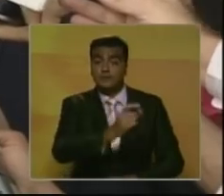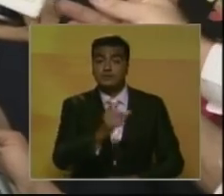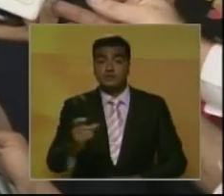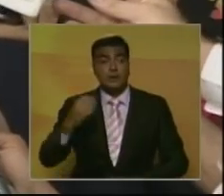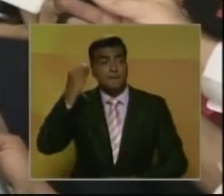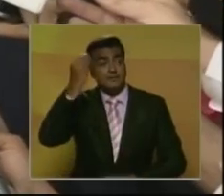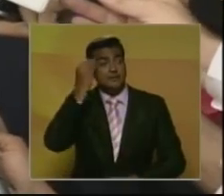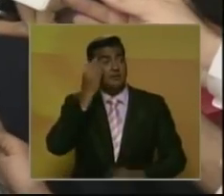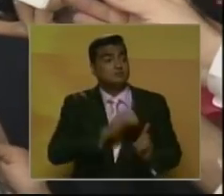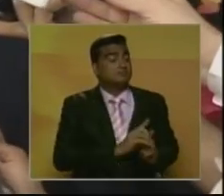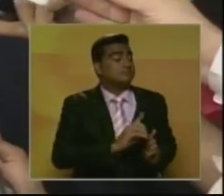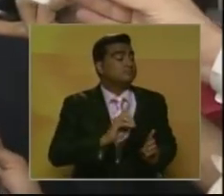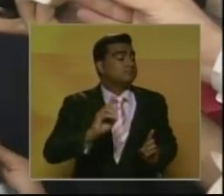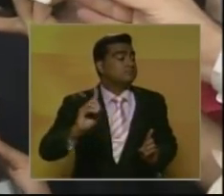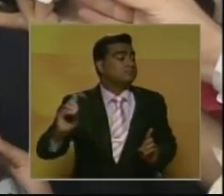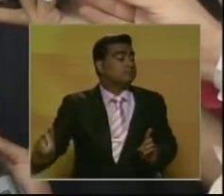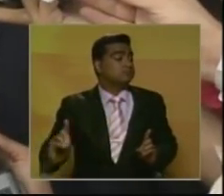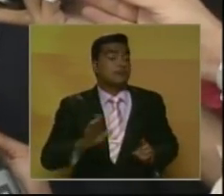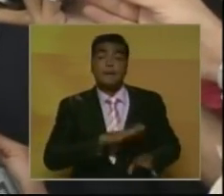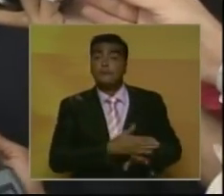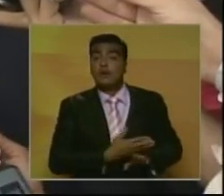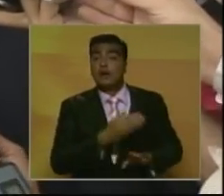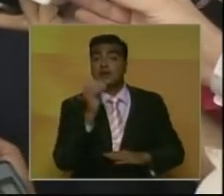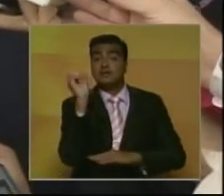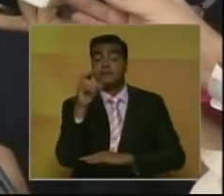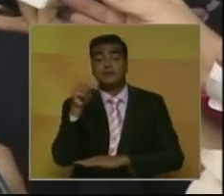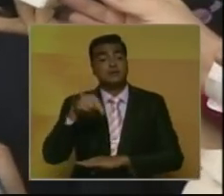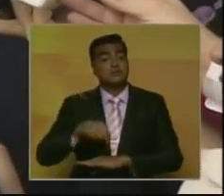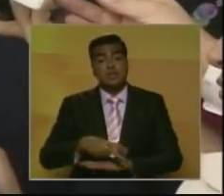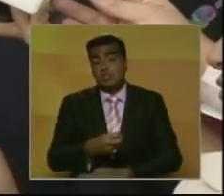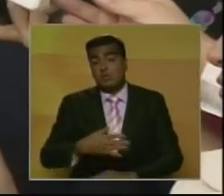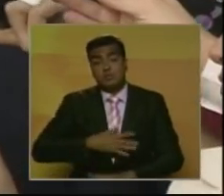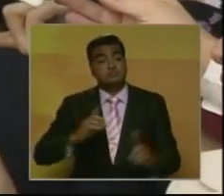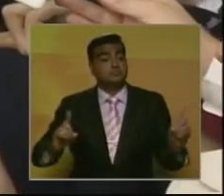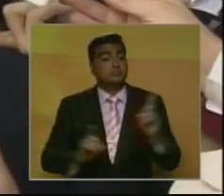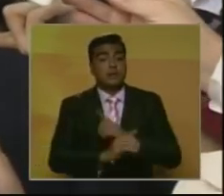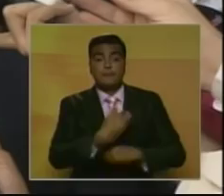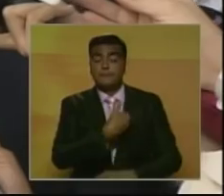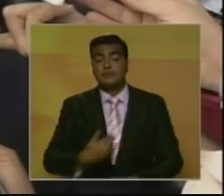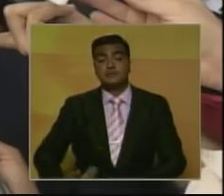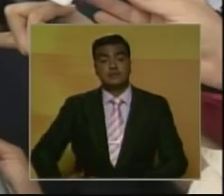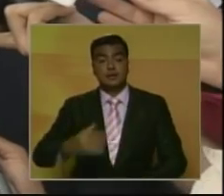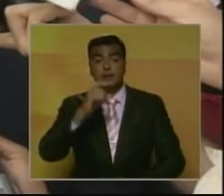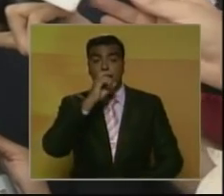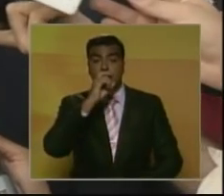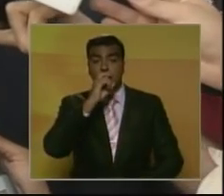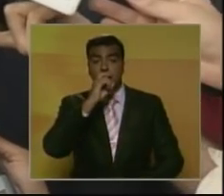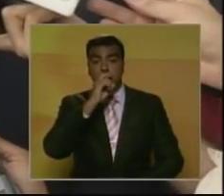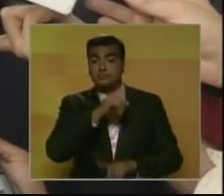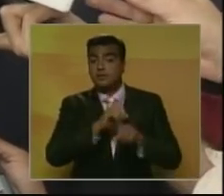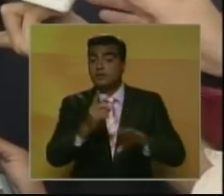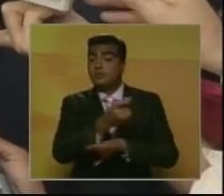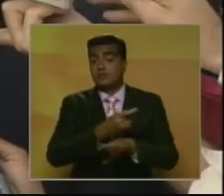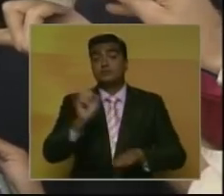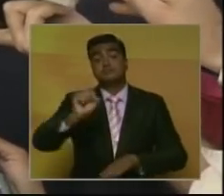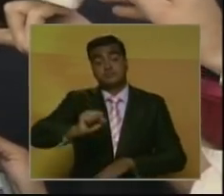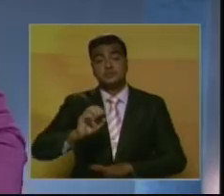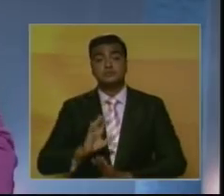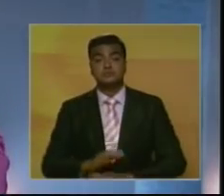pensar en desplazarlo, pues la Asamblea Nacional no tiene el poder para revocar al presidente de la República, pero el pueblo sí lo